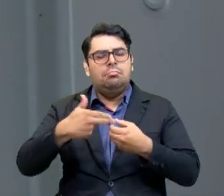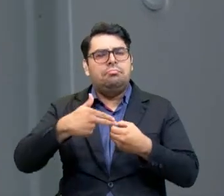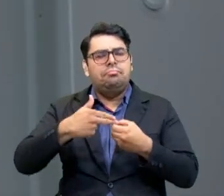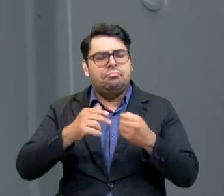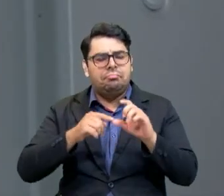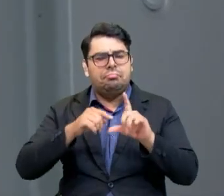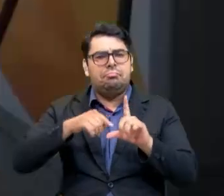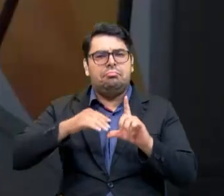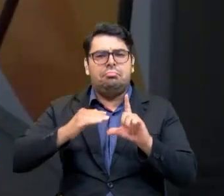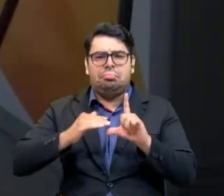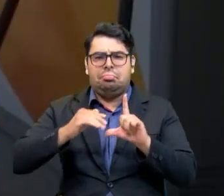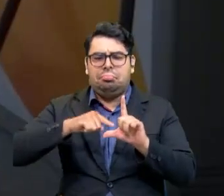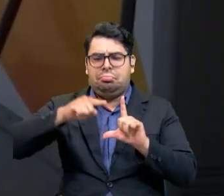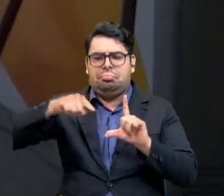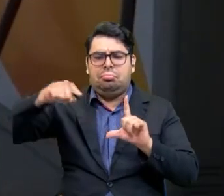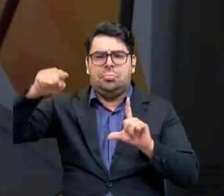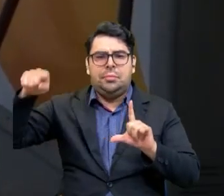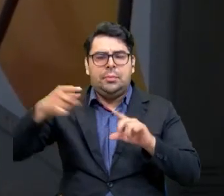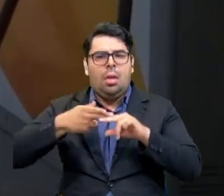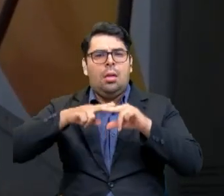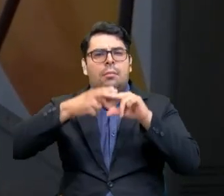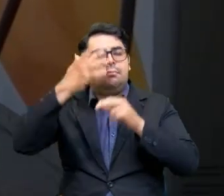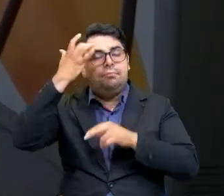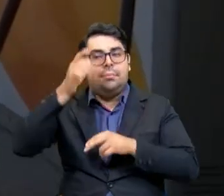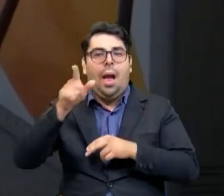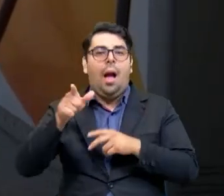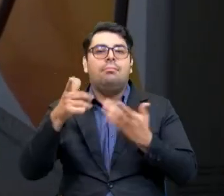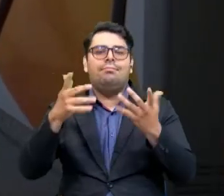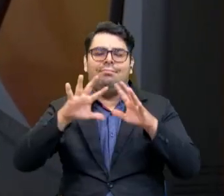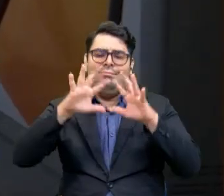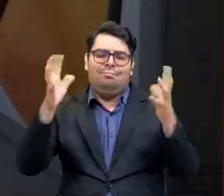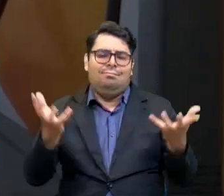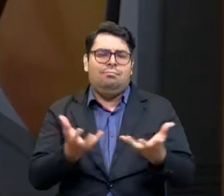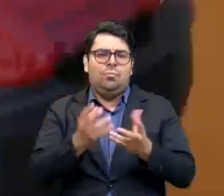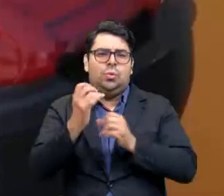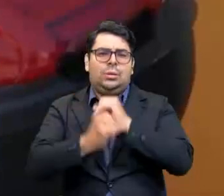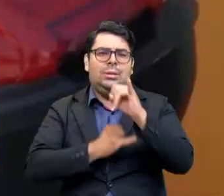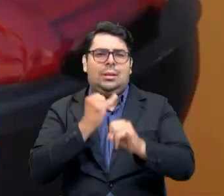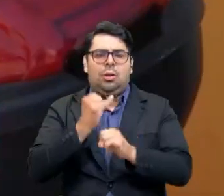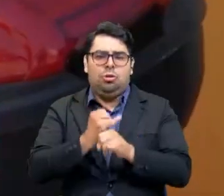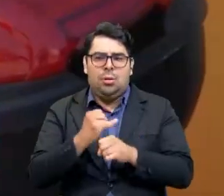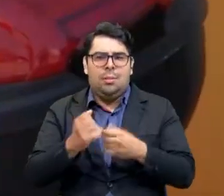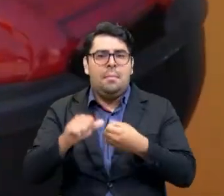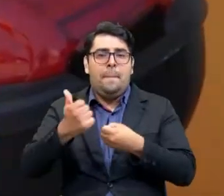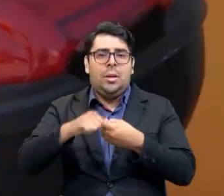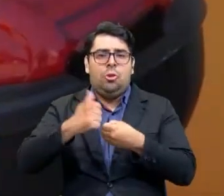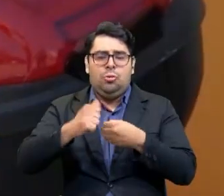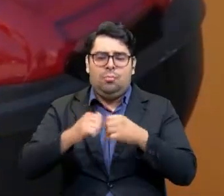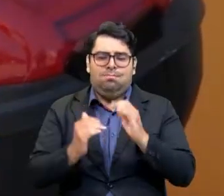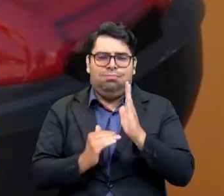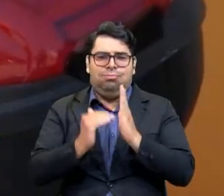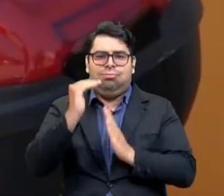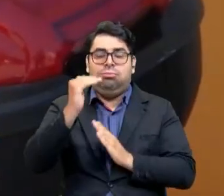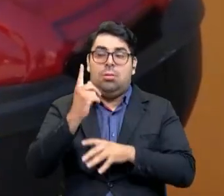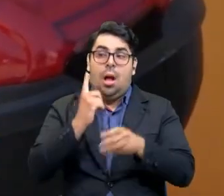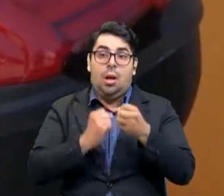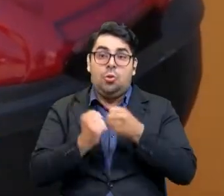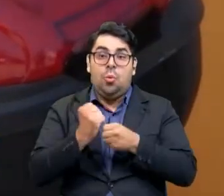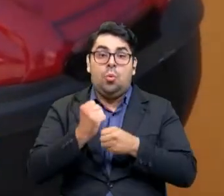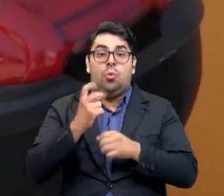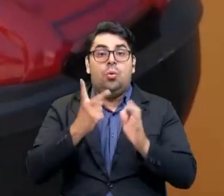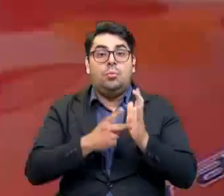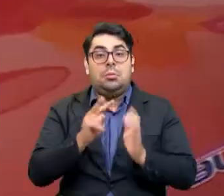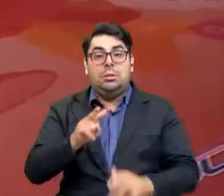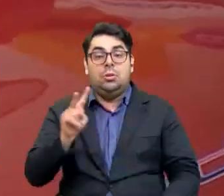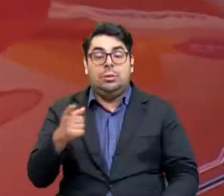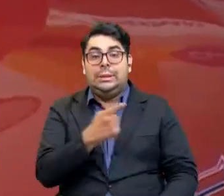los elevados precios del petróleo a nivel internacional, que durante el año 2022 llegó hasta los $100 por barril para